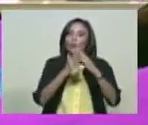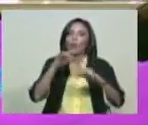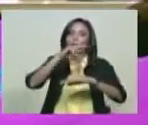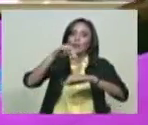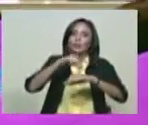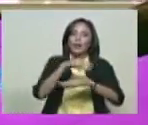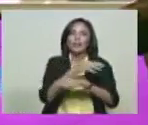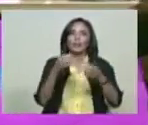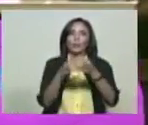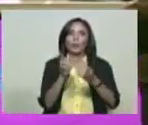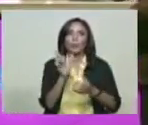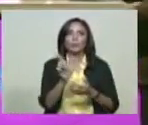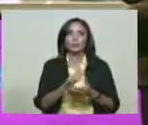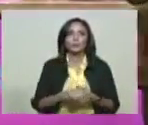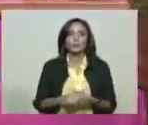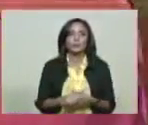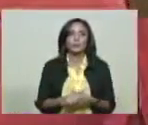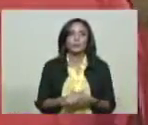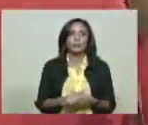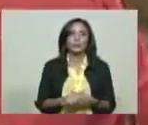el partido sociales